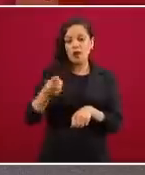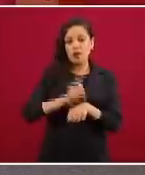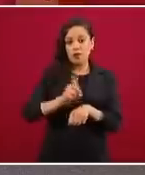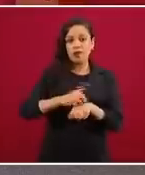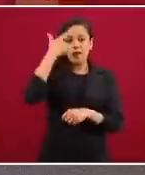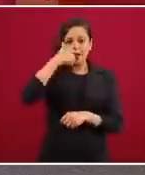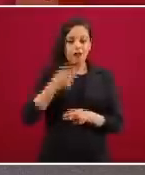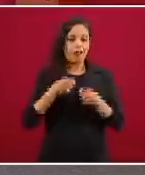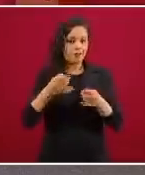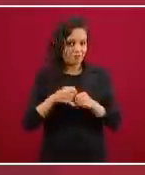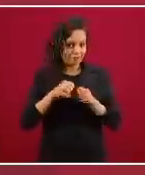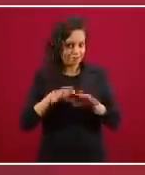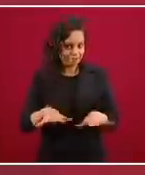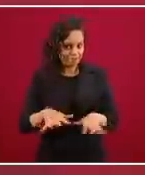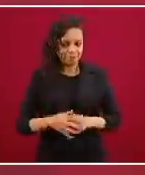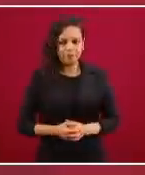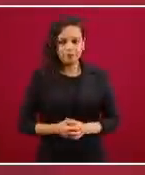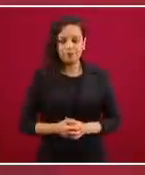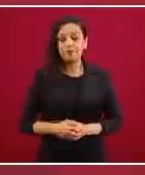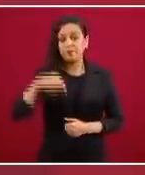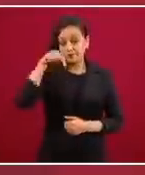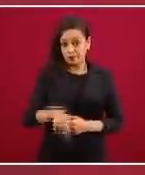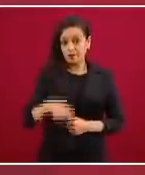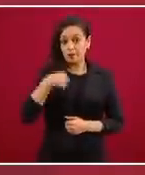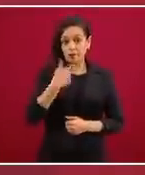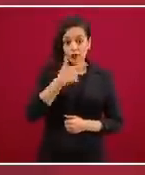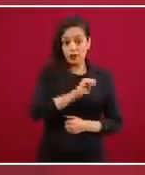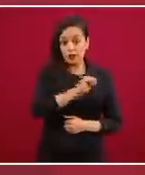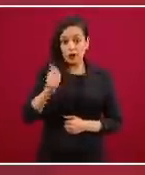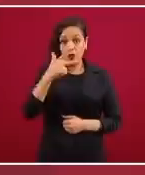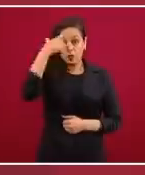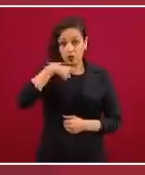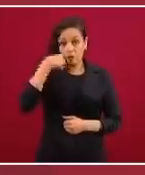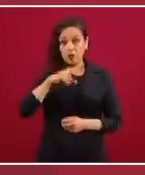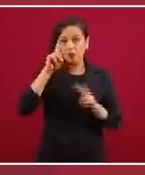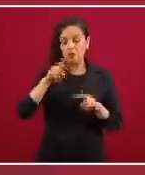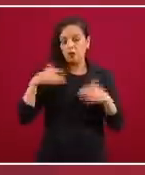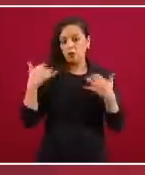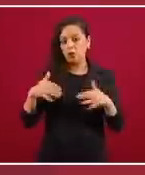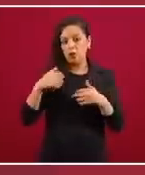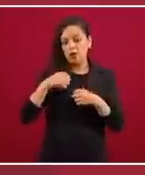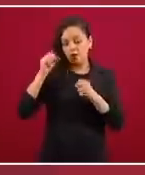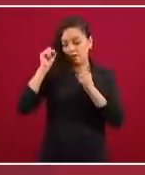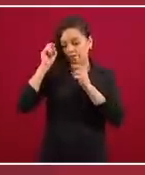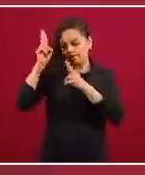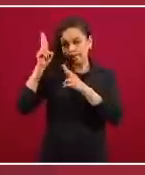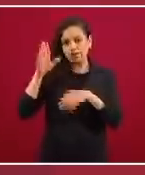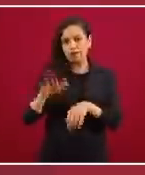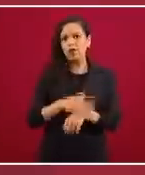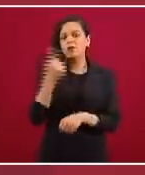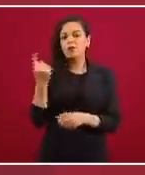en la función que cumplo aquí de 7 a 8 de la noche, pues es un honor porque le estoy dando voz a